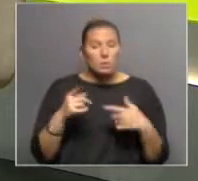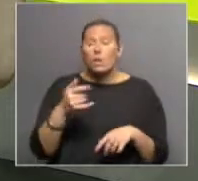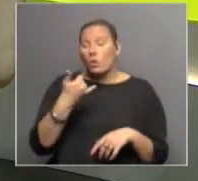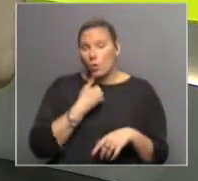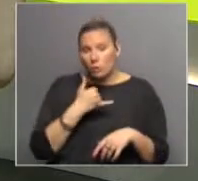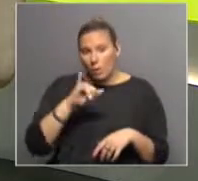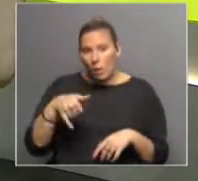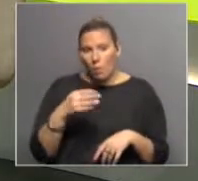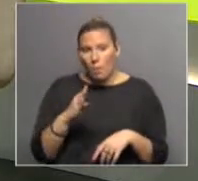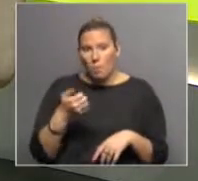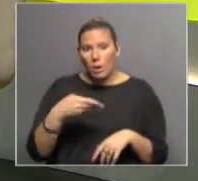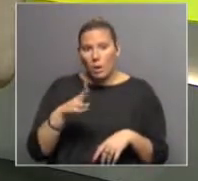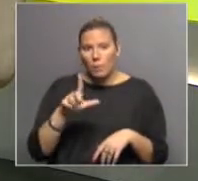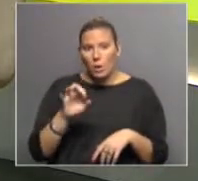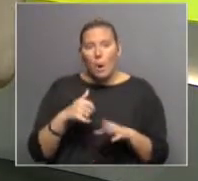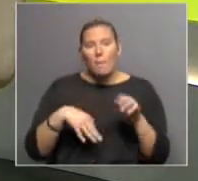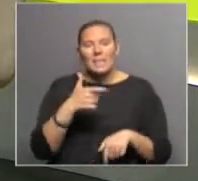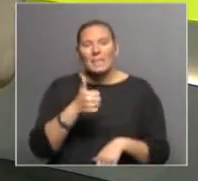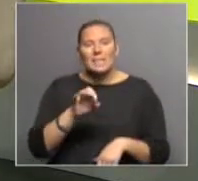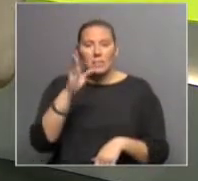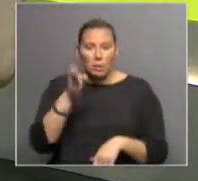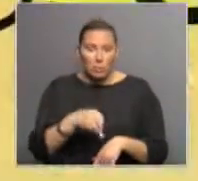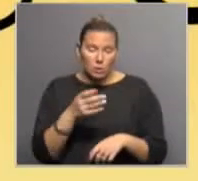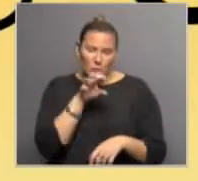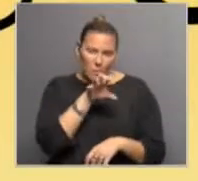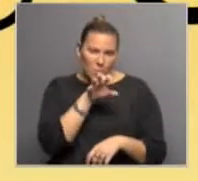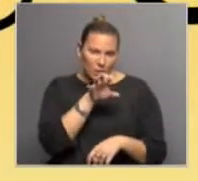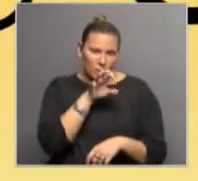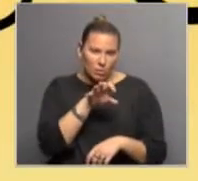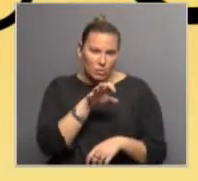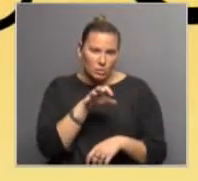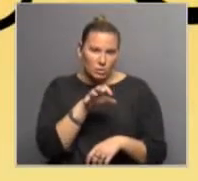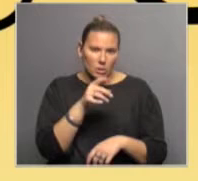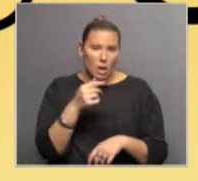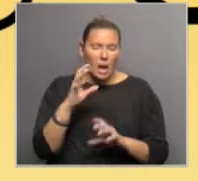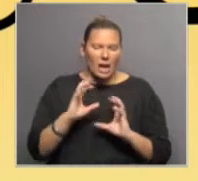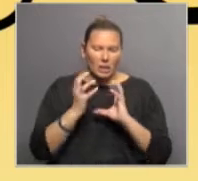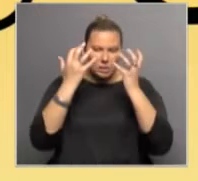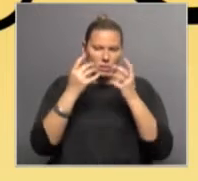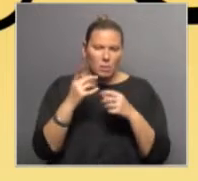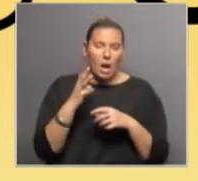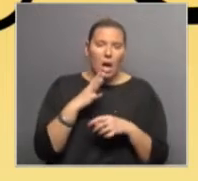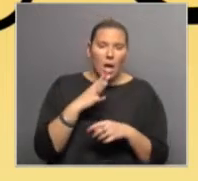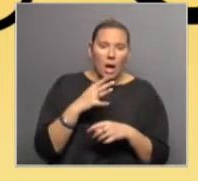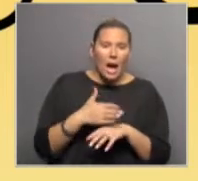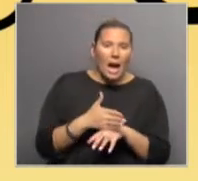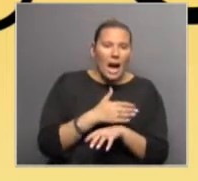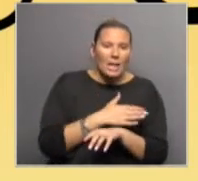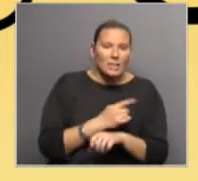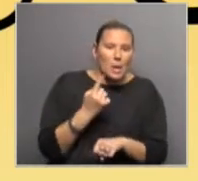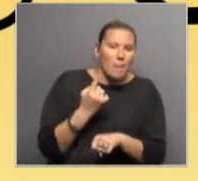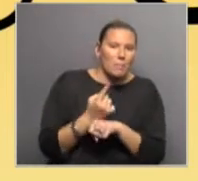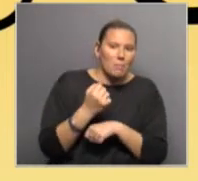Juan Pablo, Gustavo, que más del 60% de los perros que tienen conductas agresivas presentan señales antes del